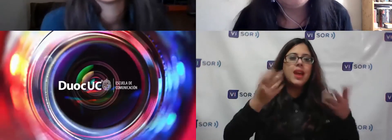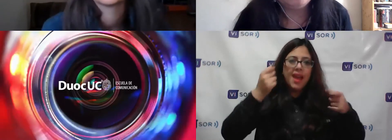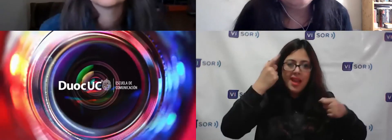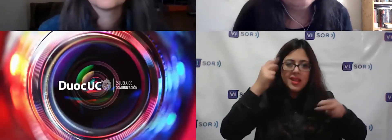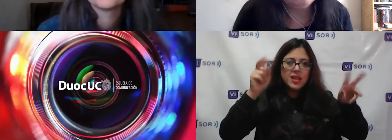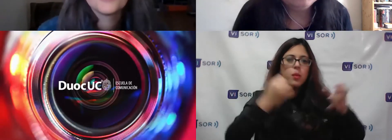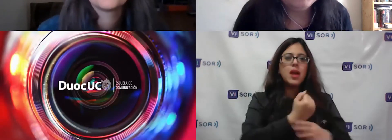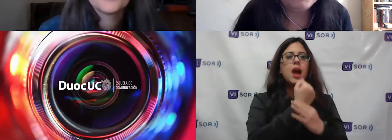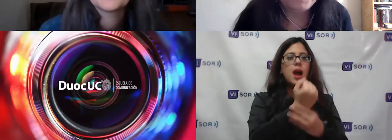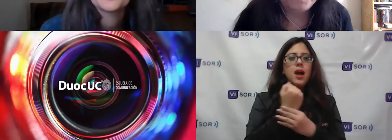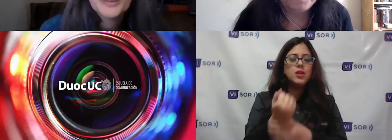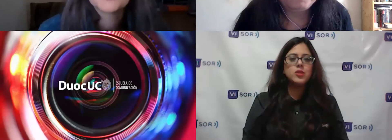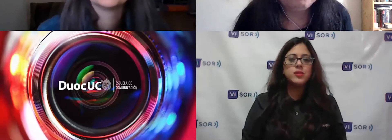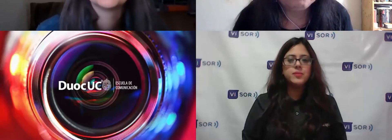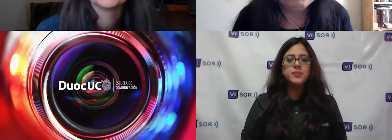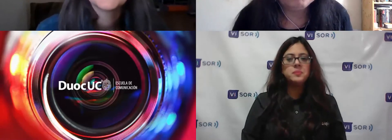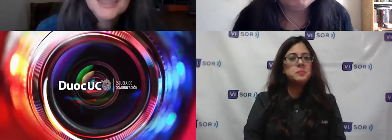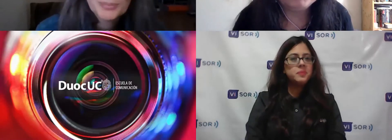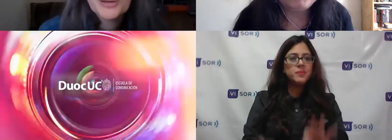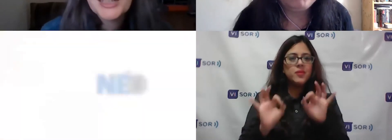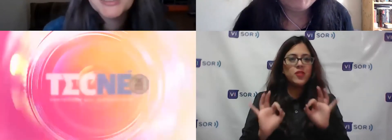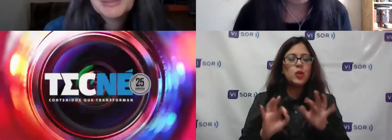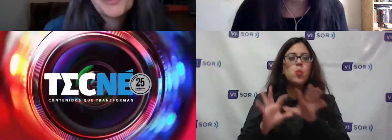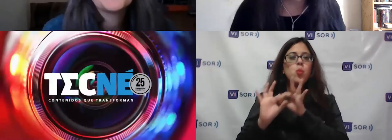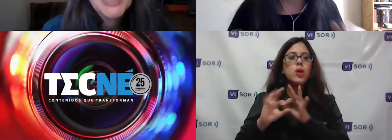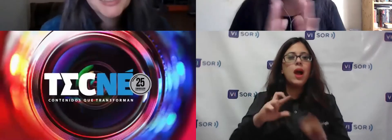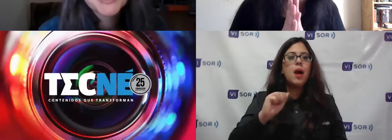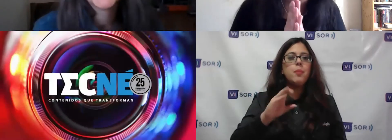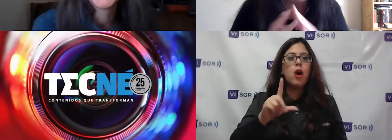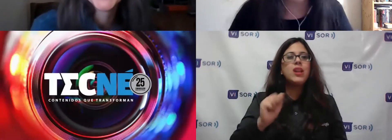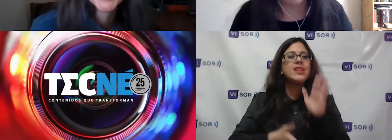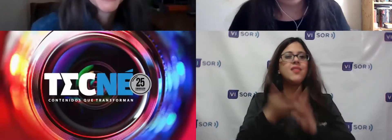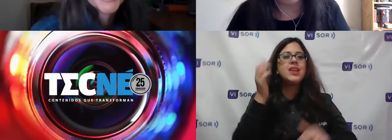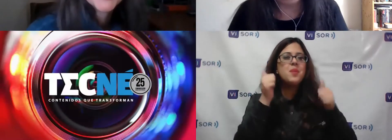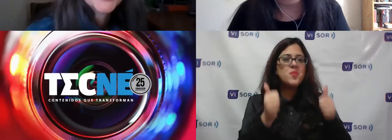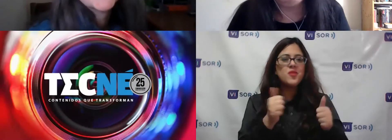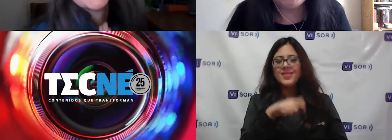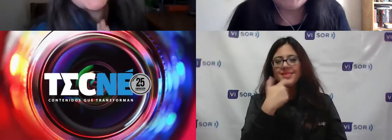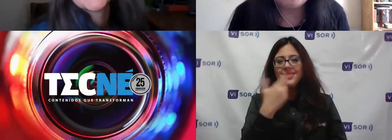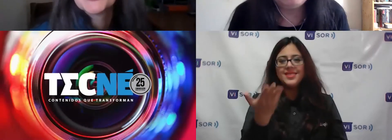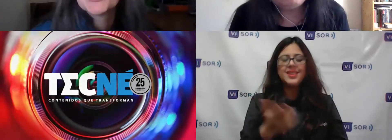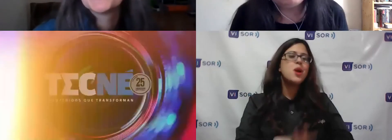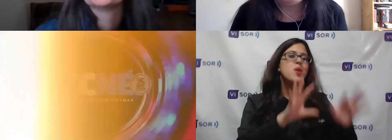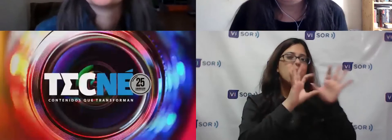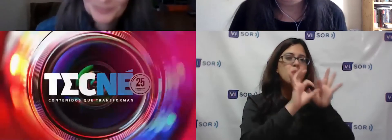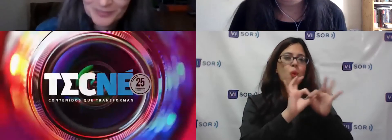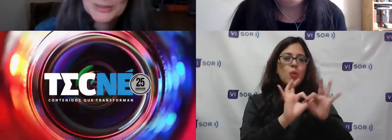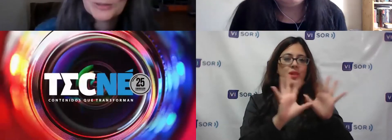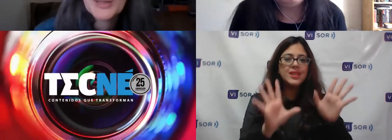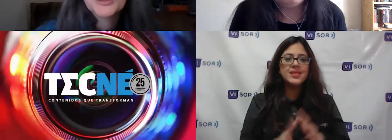colaboración super gracias paola que estés muy bien muchas muchas gracias